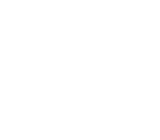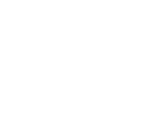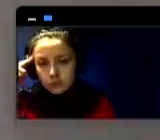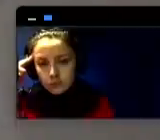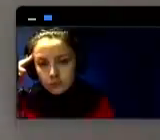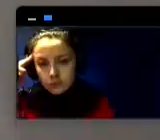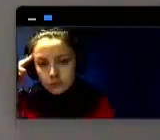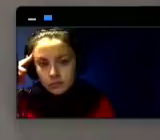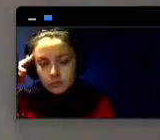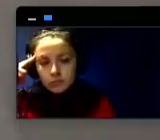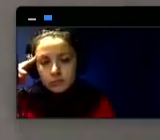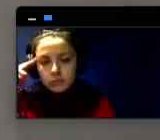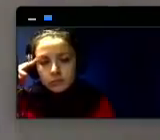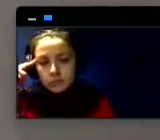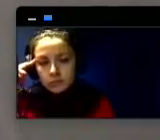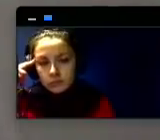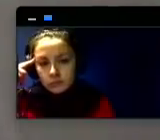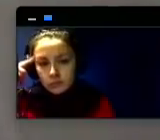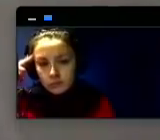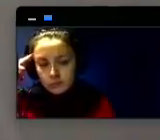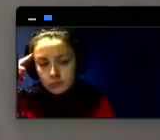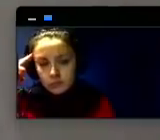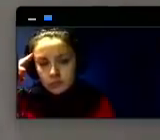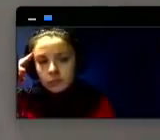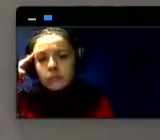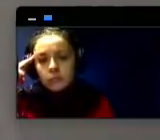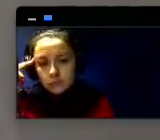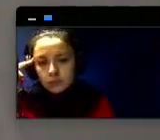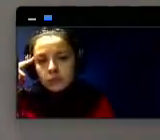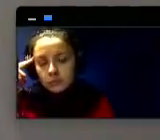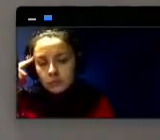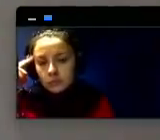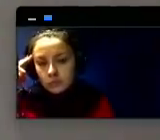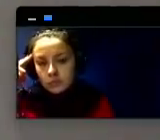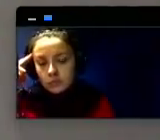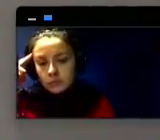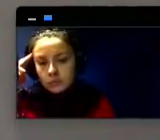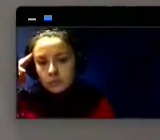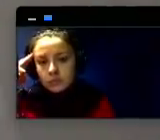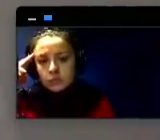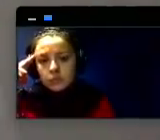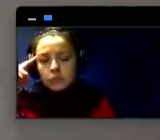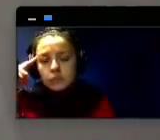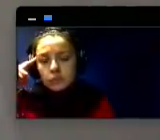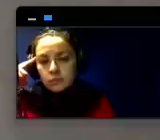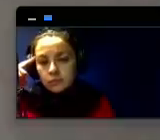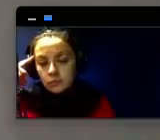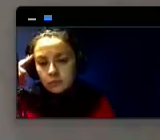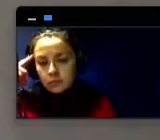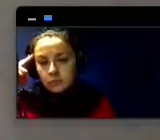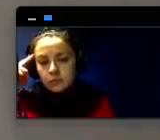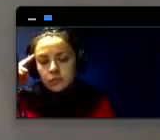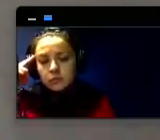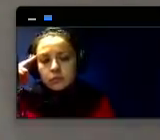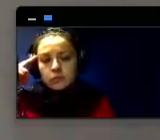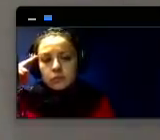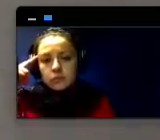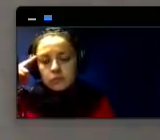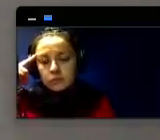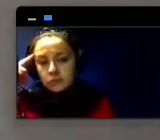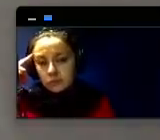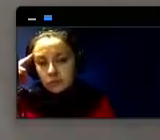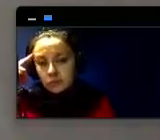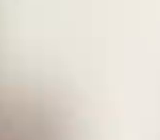que hay una legislación que no está acomodada a los tiempos yo creo que hay además una percepción respecto de los delitos sexuales